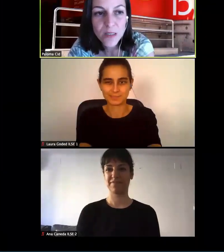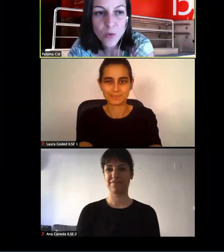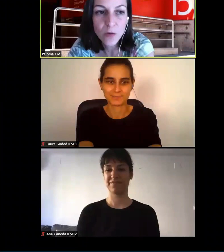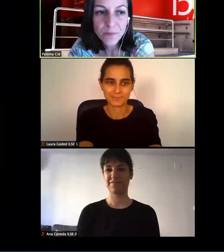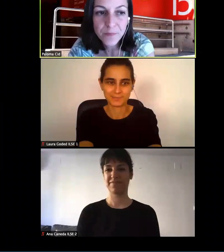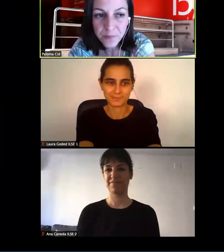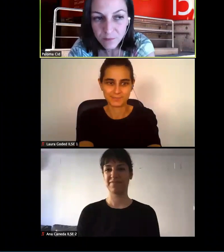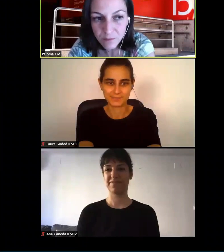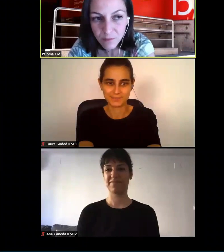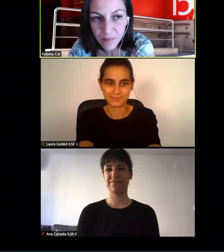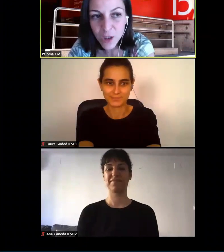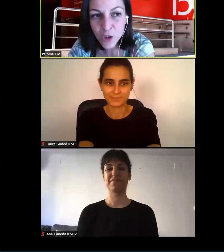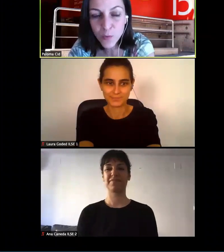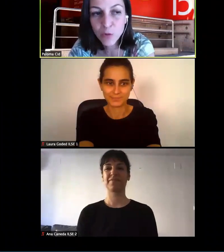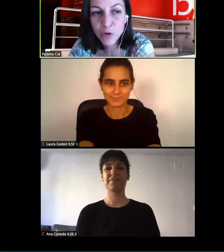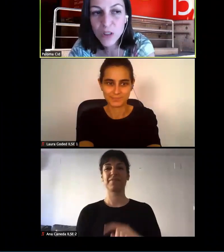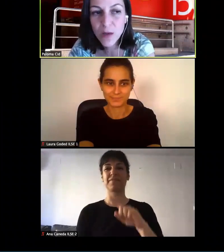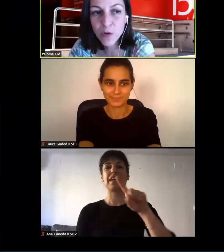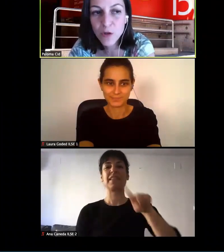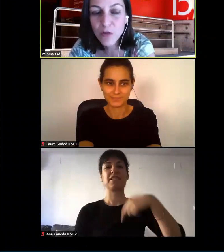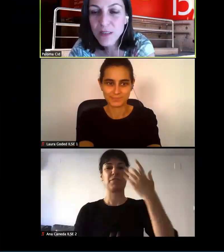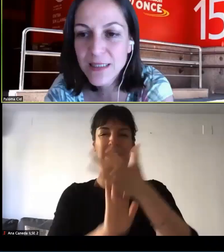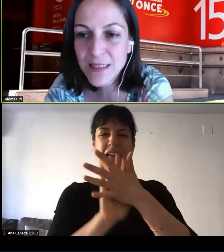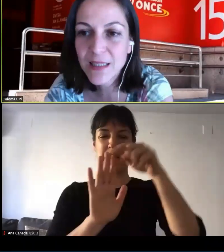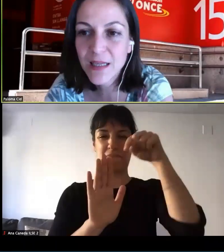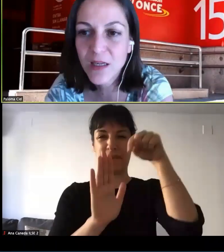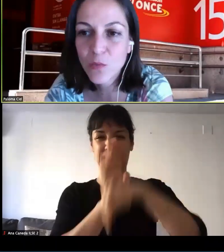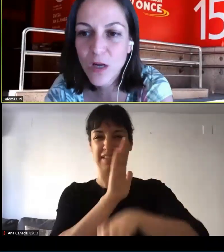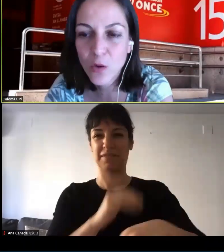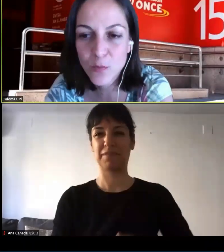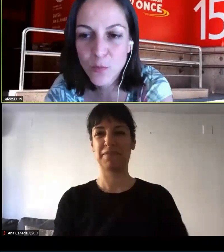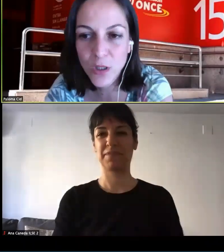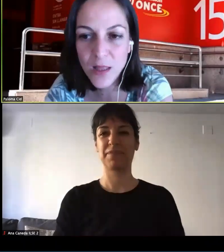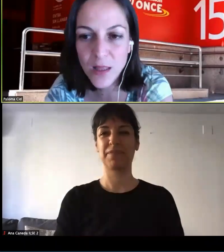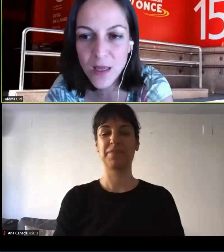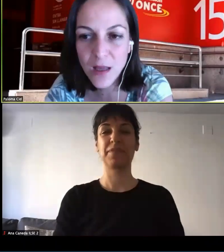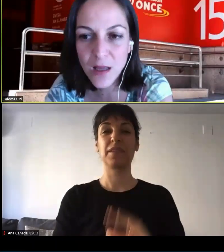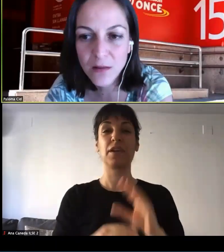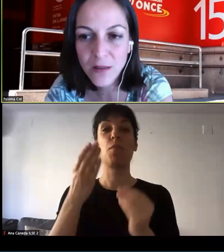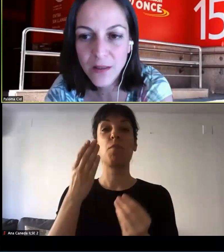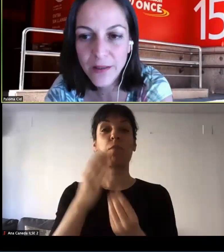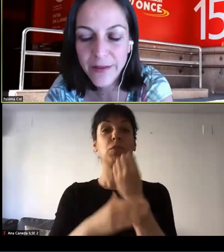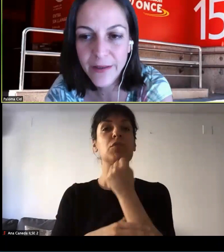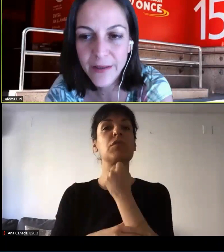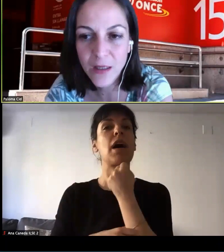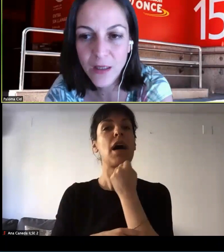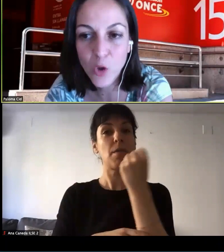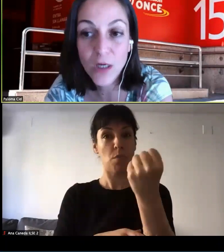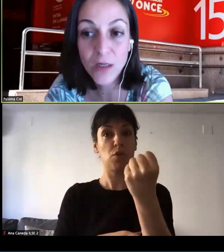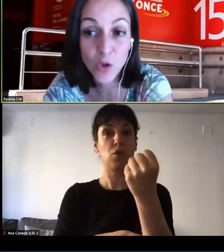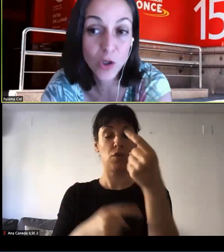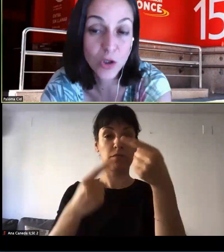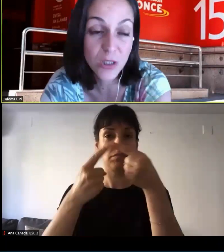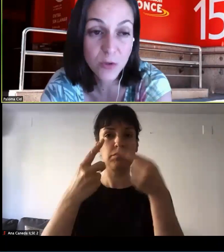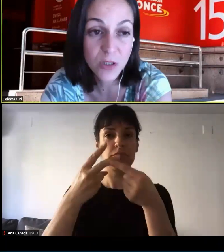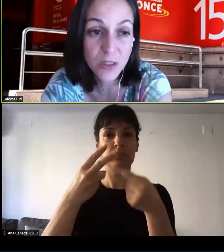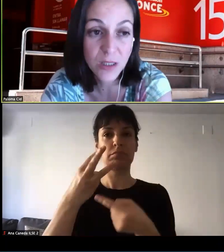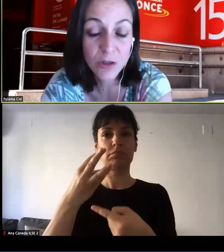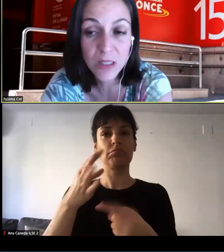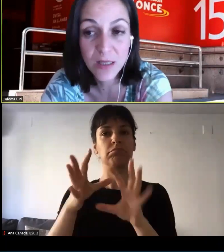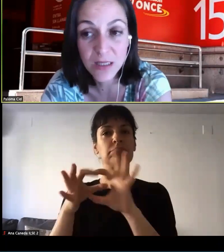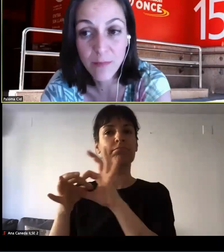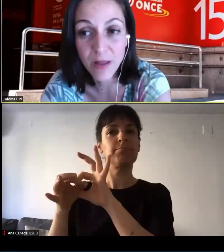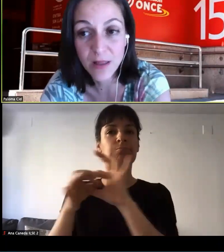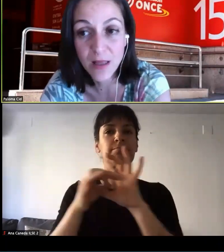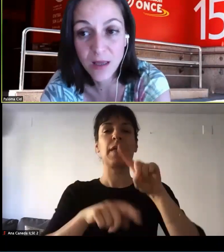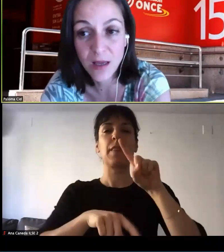poquito más luego. Los productos de apoyo sí tienen una correspondencia con los tipos distintos